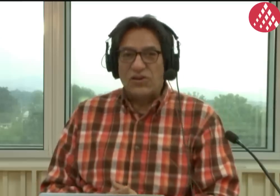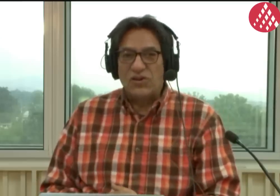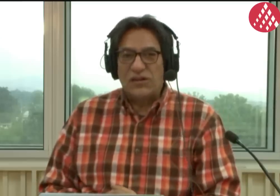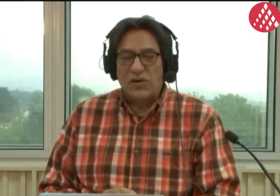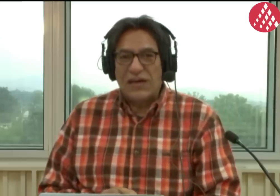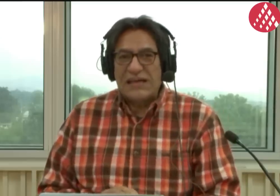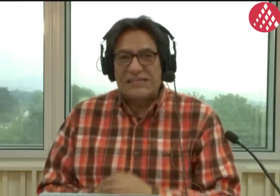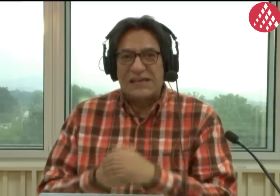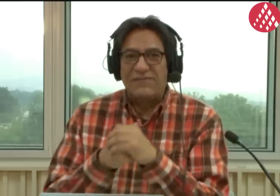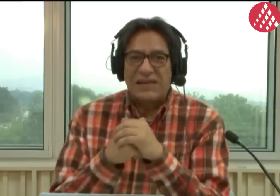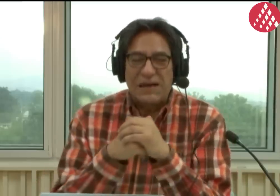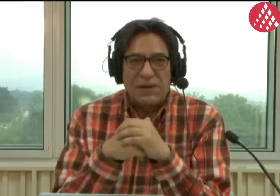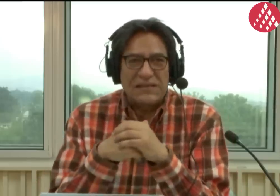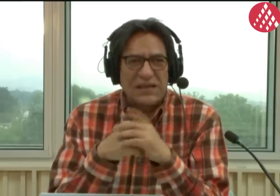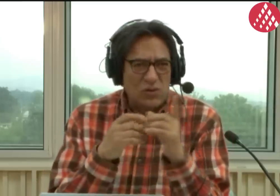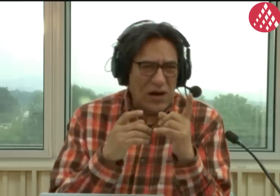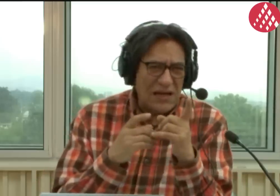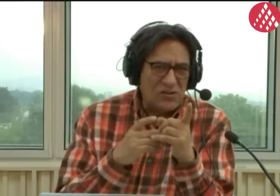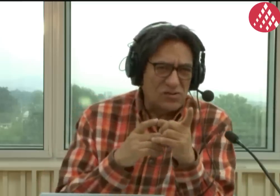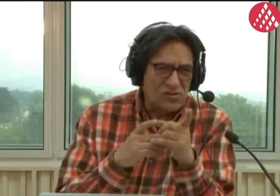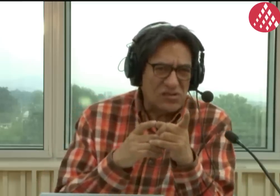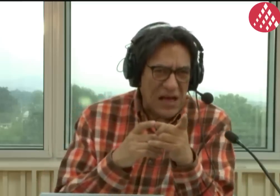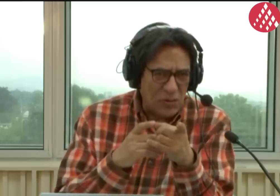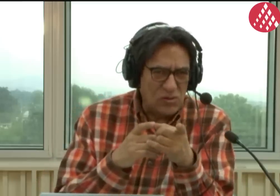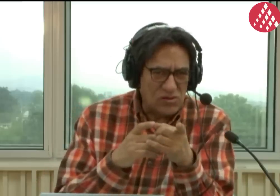testigo de honor de lo que ahí se vaya planteando.